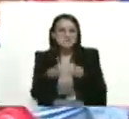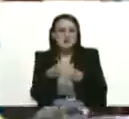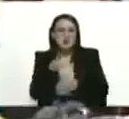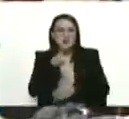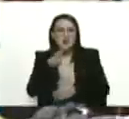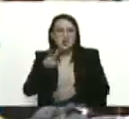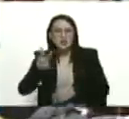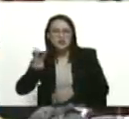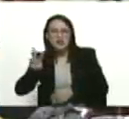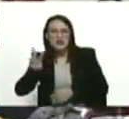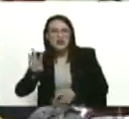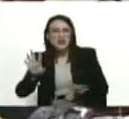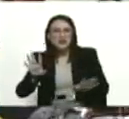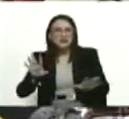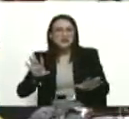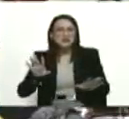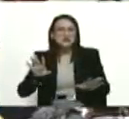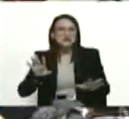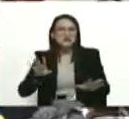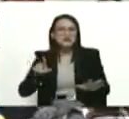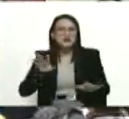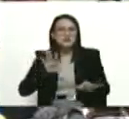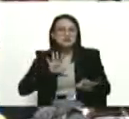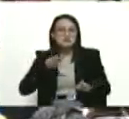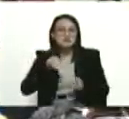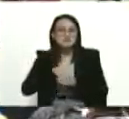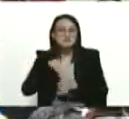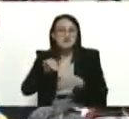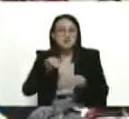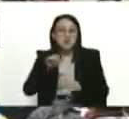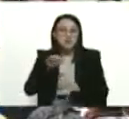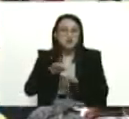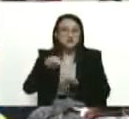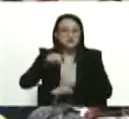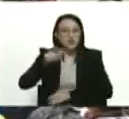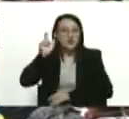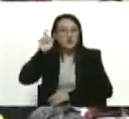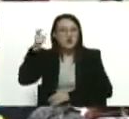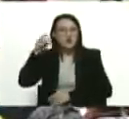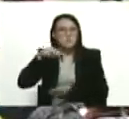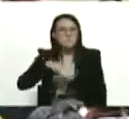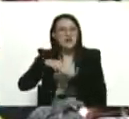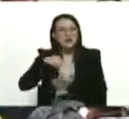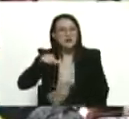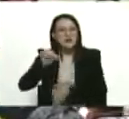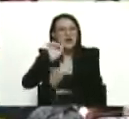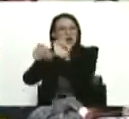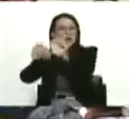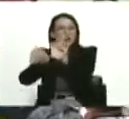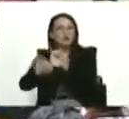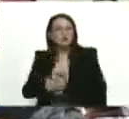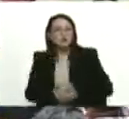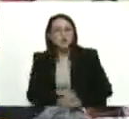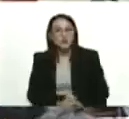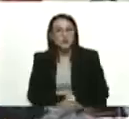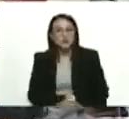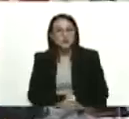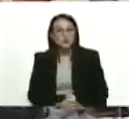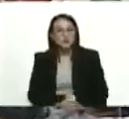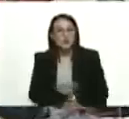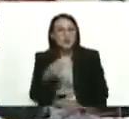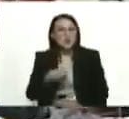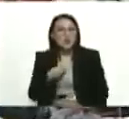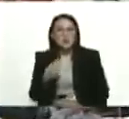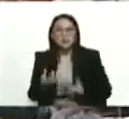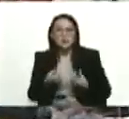1, 2, 3, 5 filas. Este es este municipio aquí, municipio Miranda, aquí en Calabozo, ¿eh? Ellos no podrían hacer